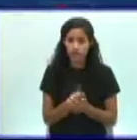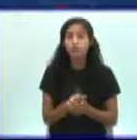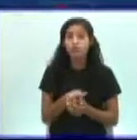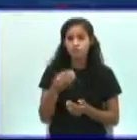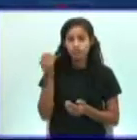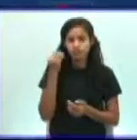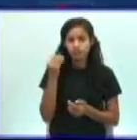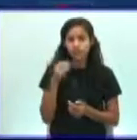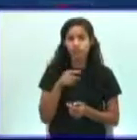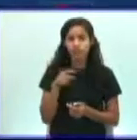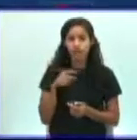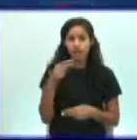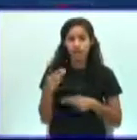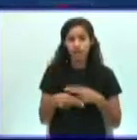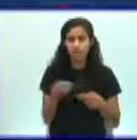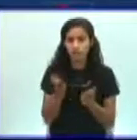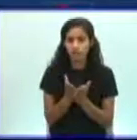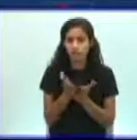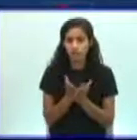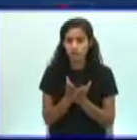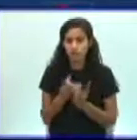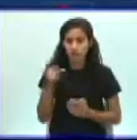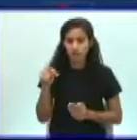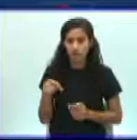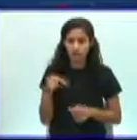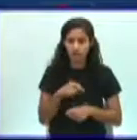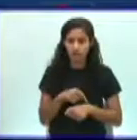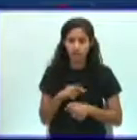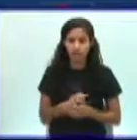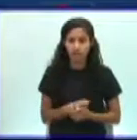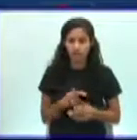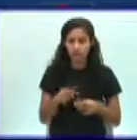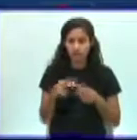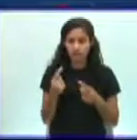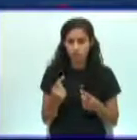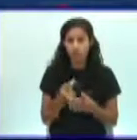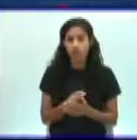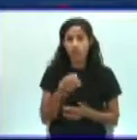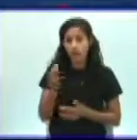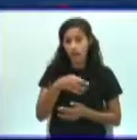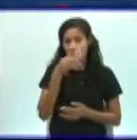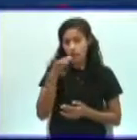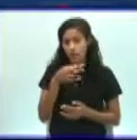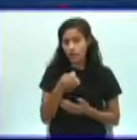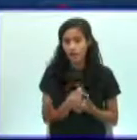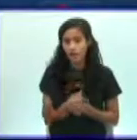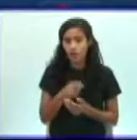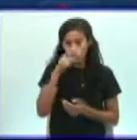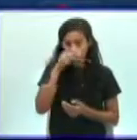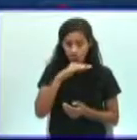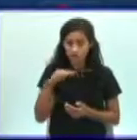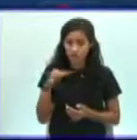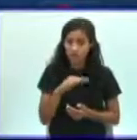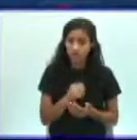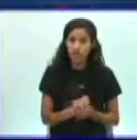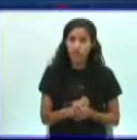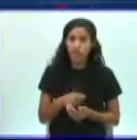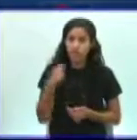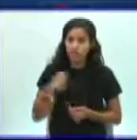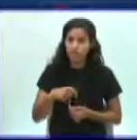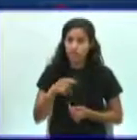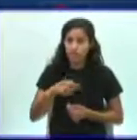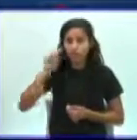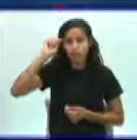ejercicios básicos estudiados hasta el momento. Por eso la insistencia de que nuestros escolares deben